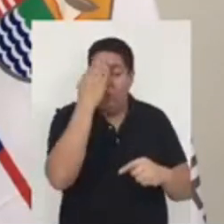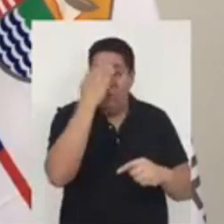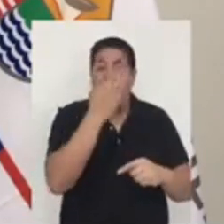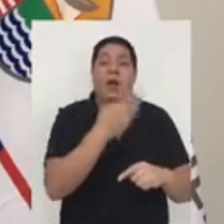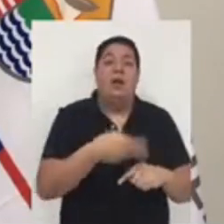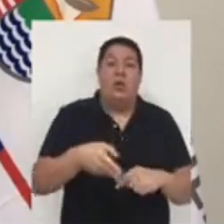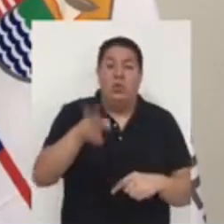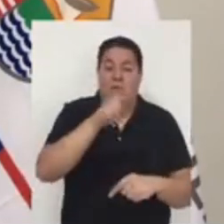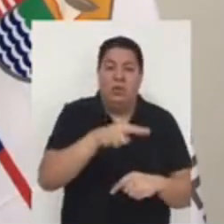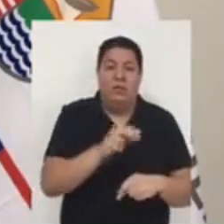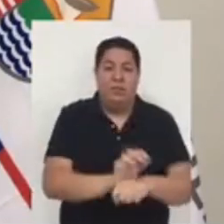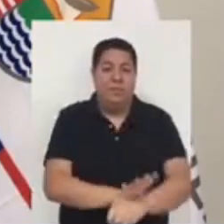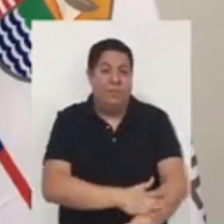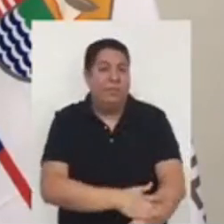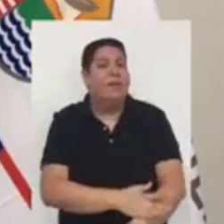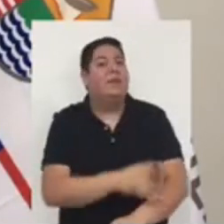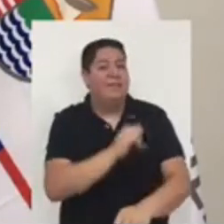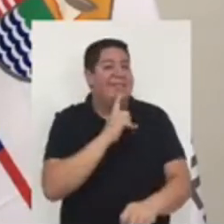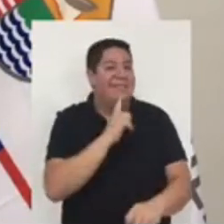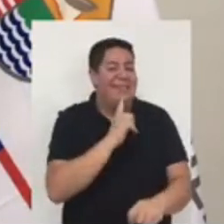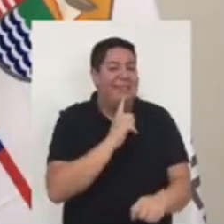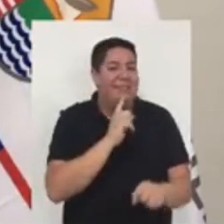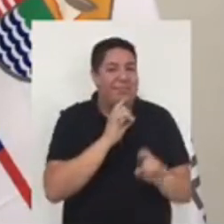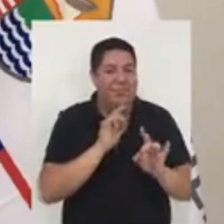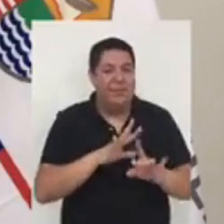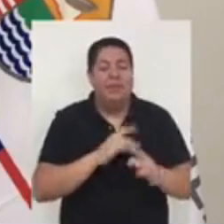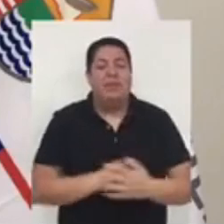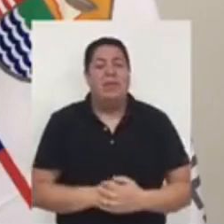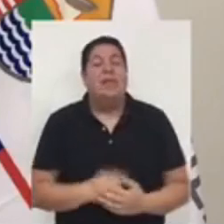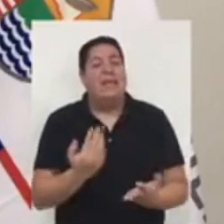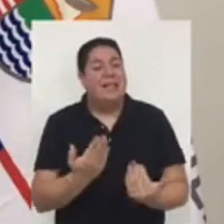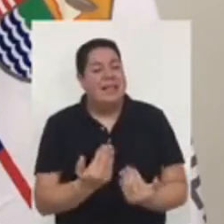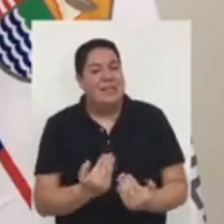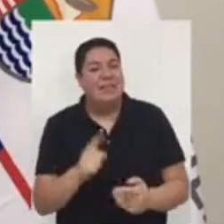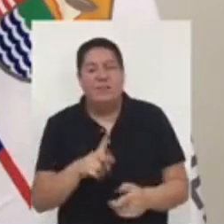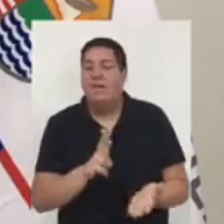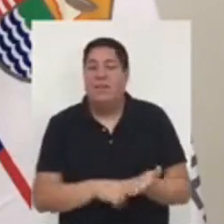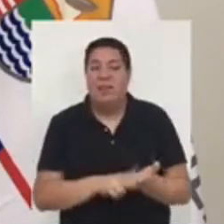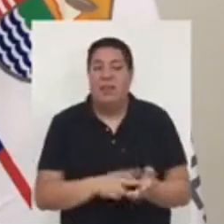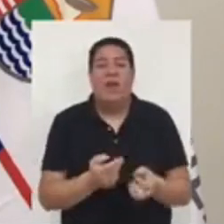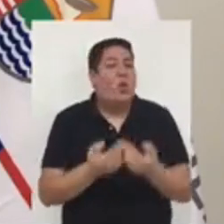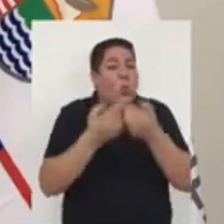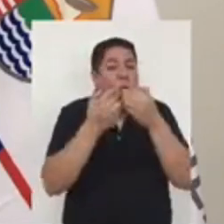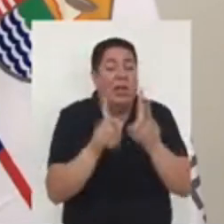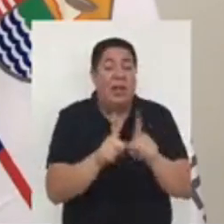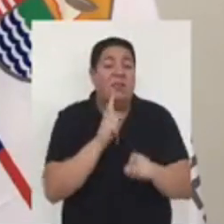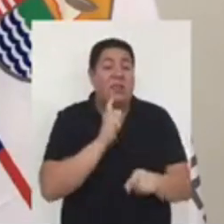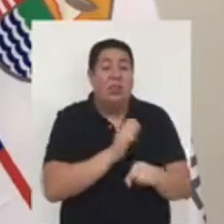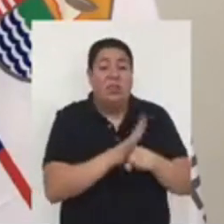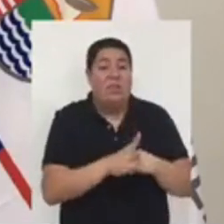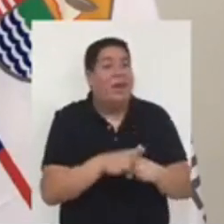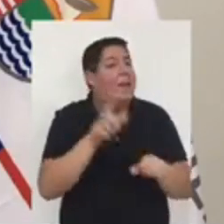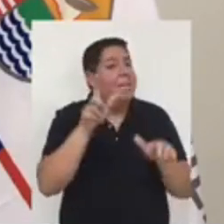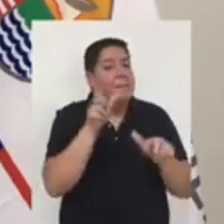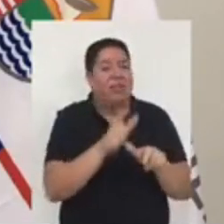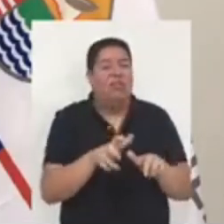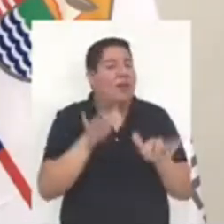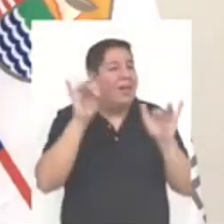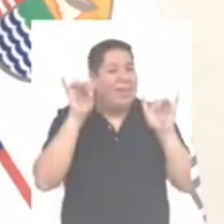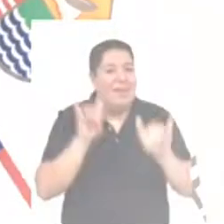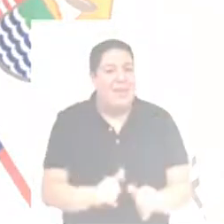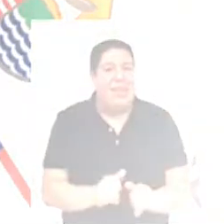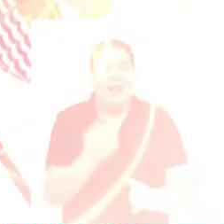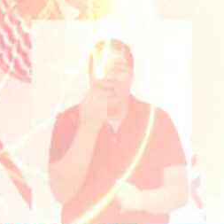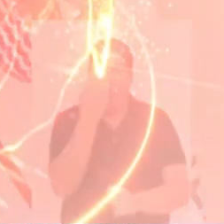presentado sintomatología, tomamos el examen y sale positivo. Por eso es importante que, independiente que el examen sea negativo, las personas tienen que esperar